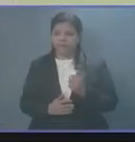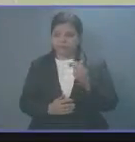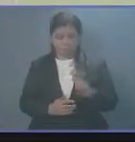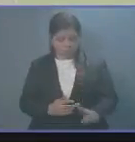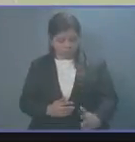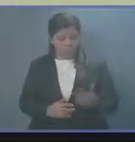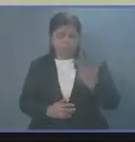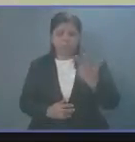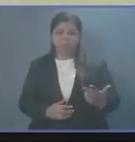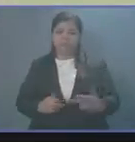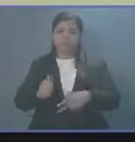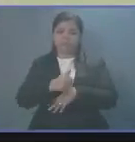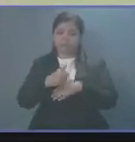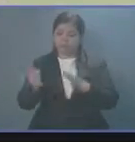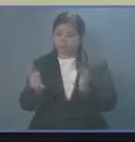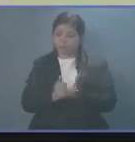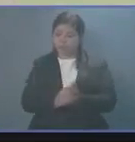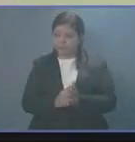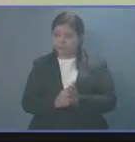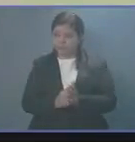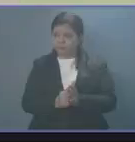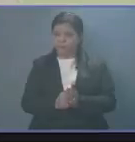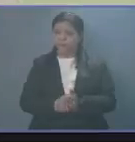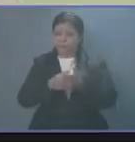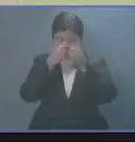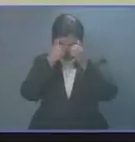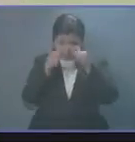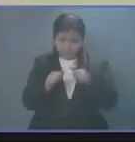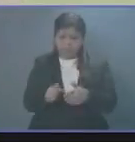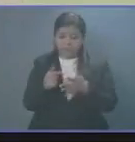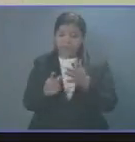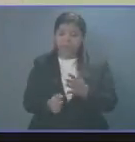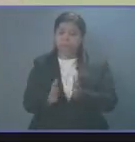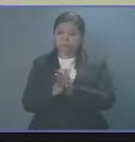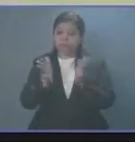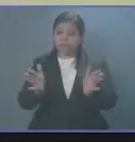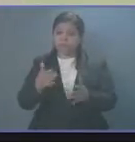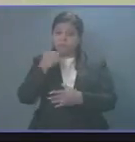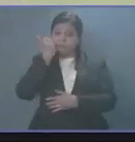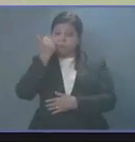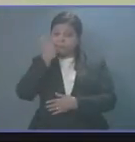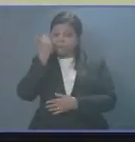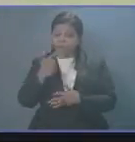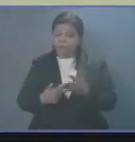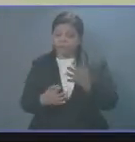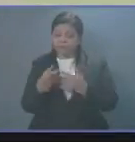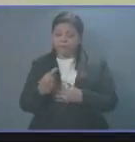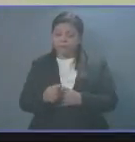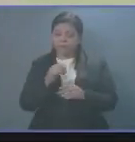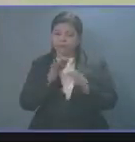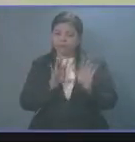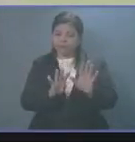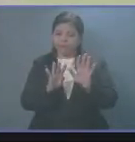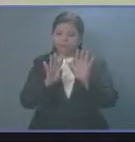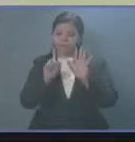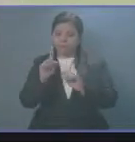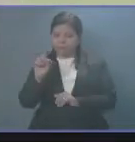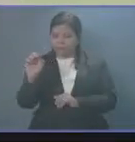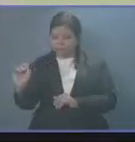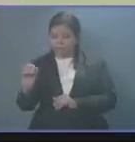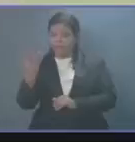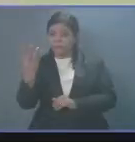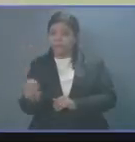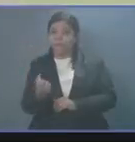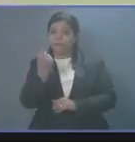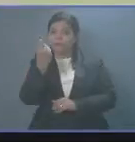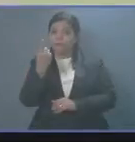Que la Asamblea Legislativa aprobó la Ley General de Juventud a través del Decreto Legislativo número 910, con fecha